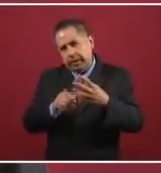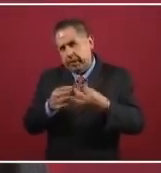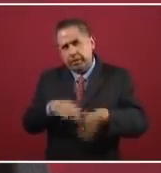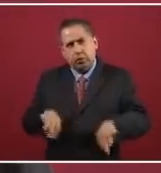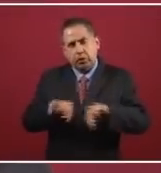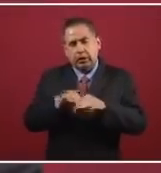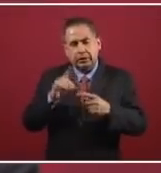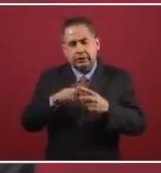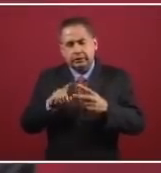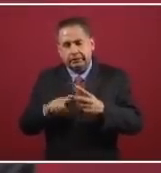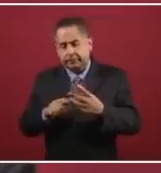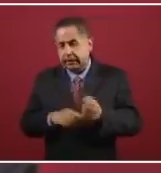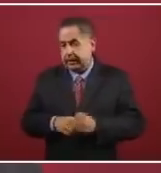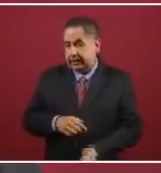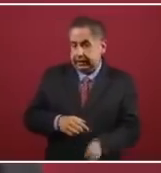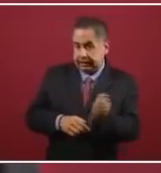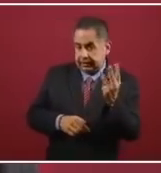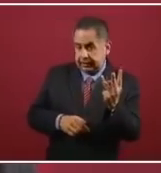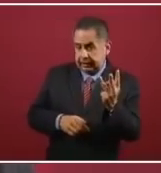son tres